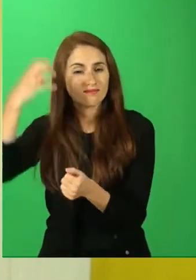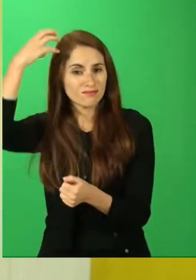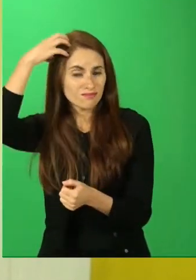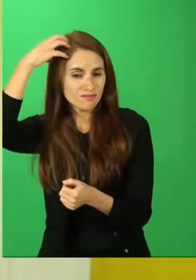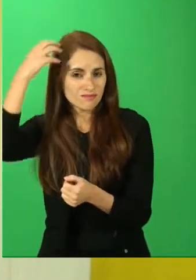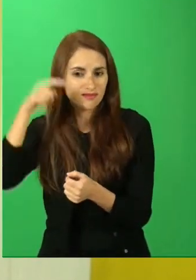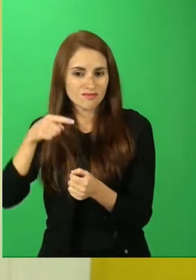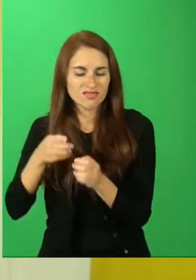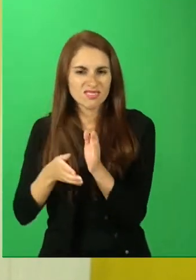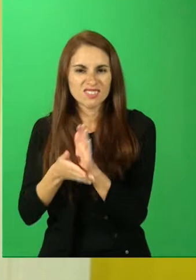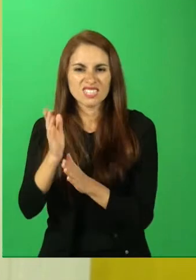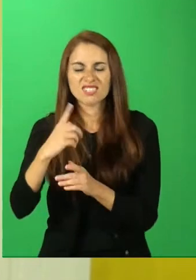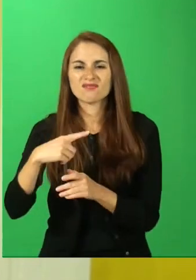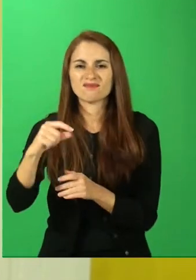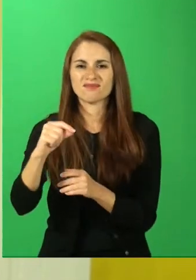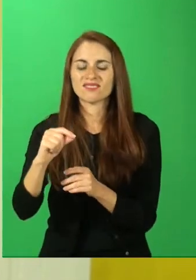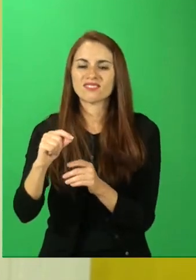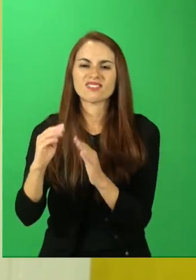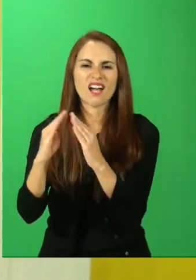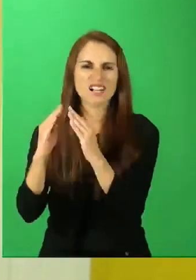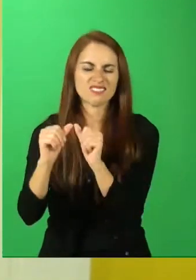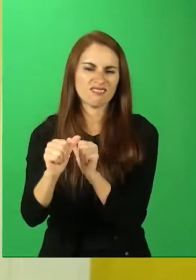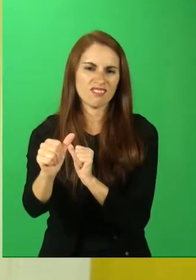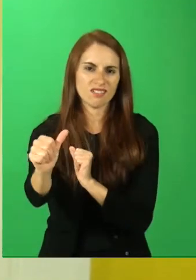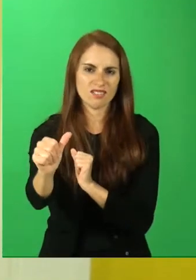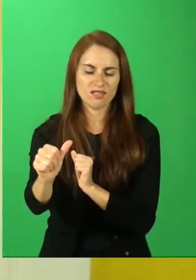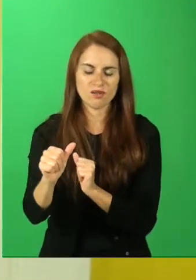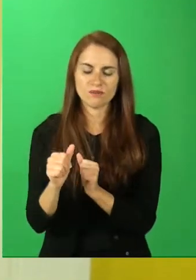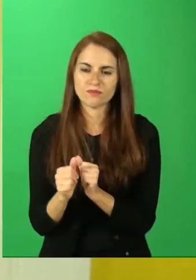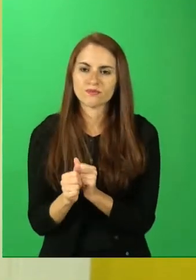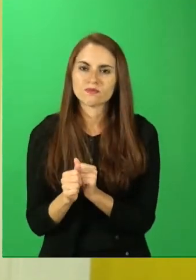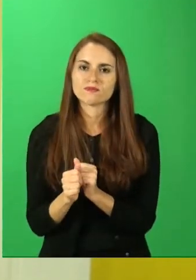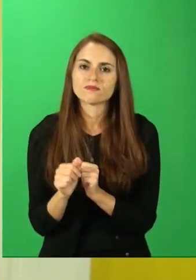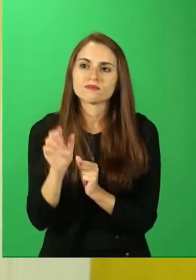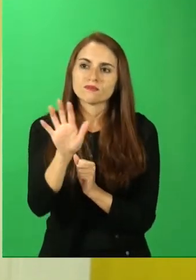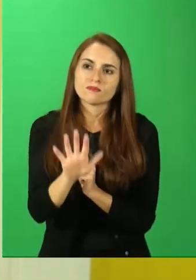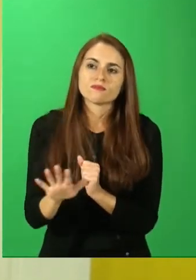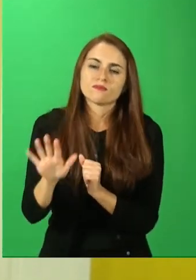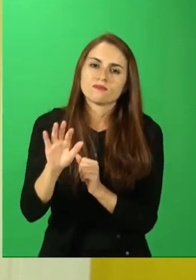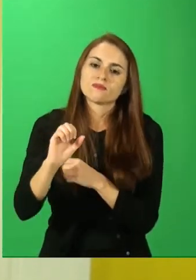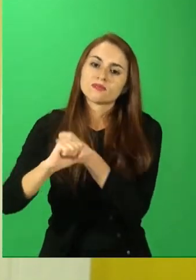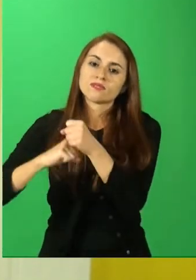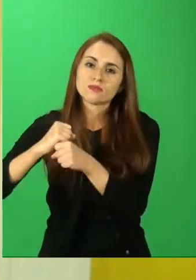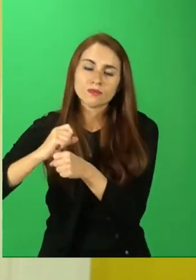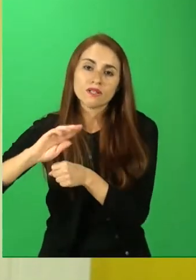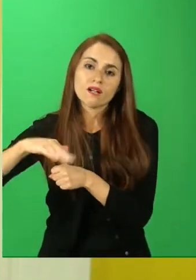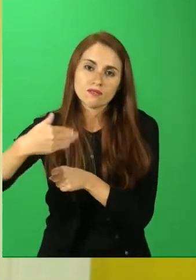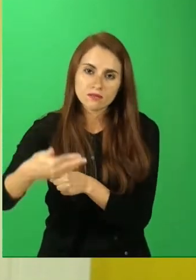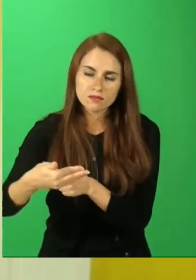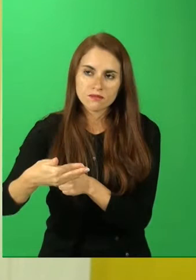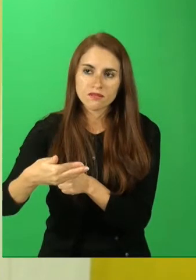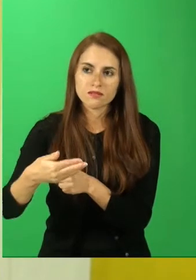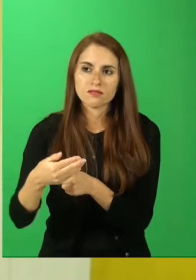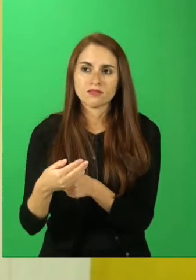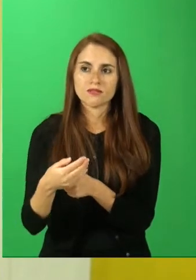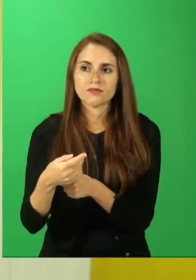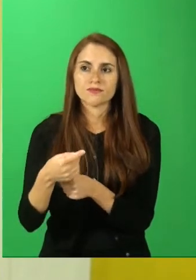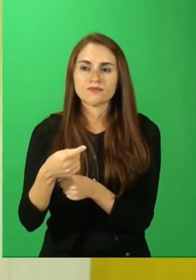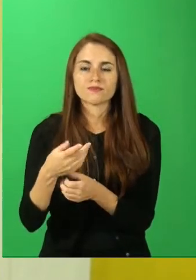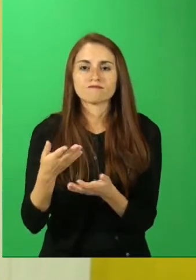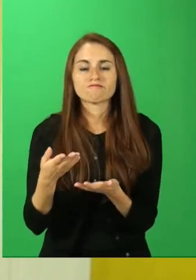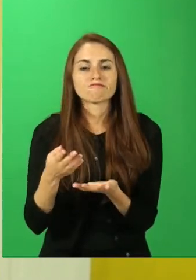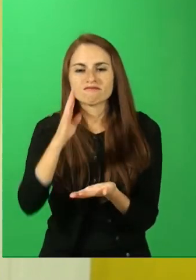cabaña, a un lugar rural apartado. Lamentablemente para ellos, al año siguiente se decide su